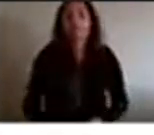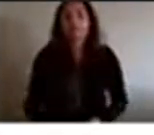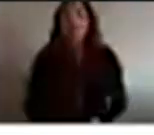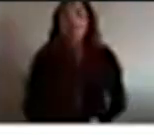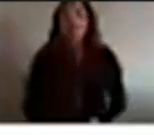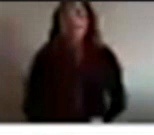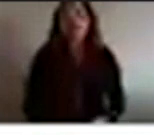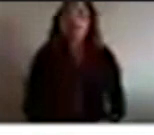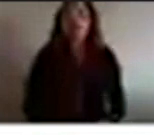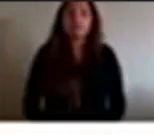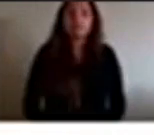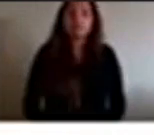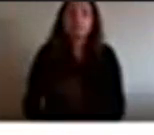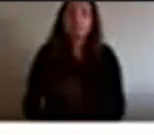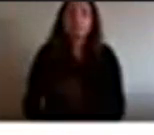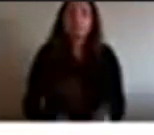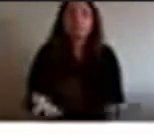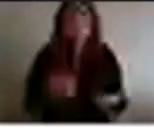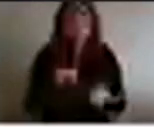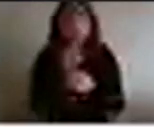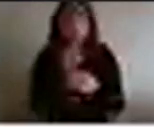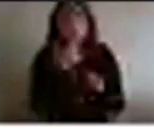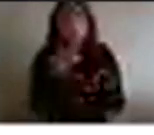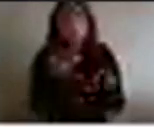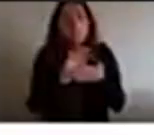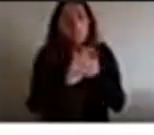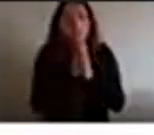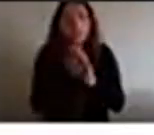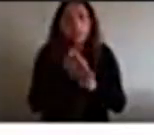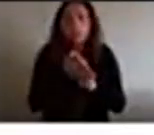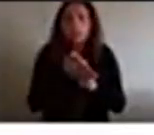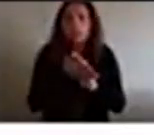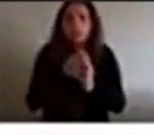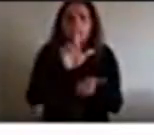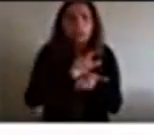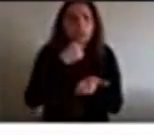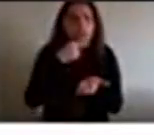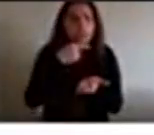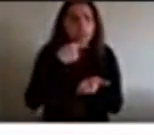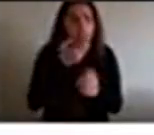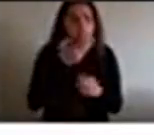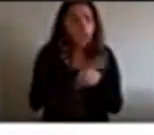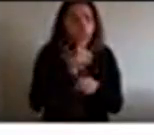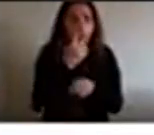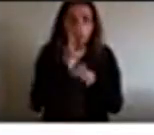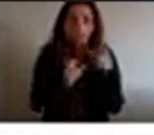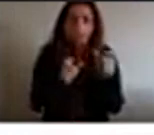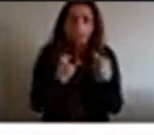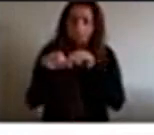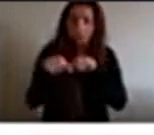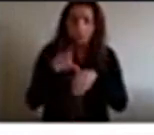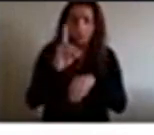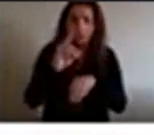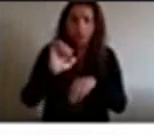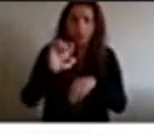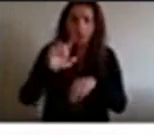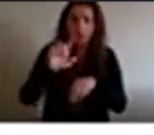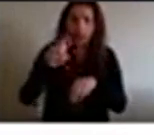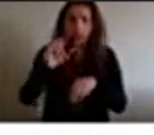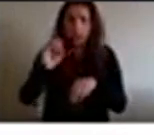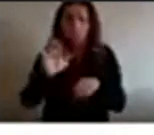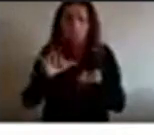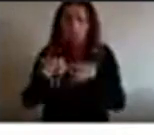Pues uno quisiera que de pronto en cada tienda, en cada punto de venta existiera una persona como Diego, ¿no? Está entusiasta,